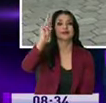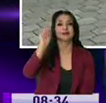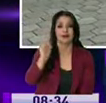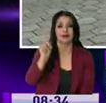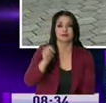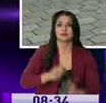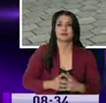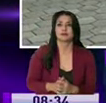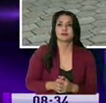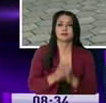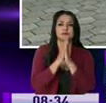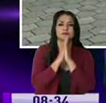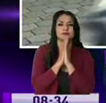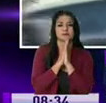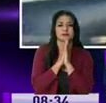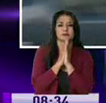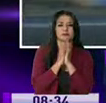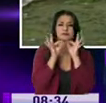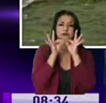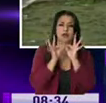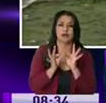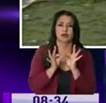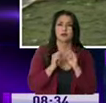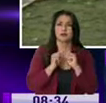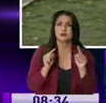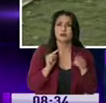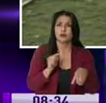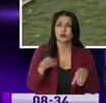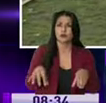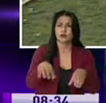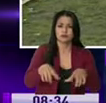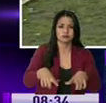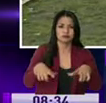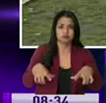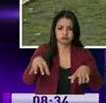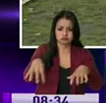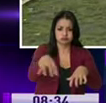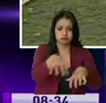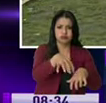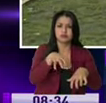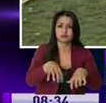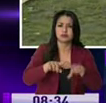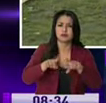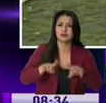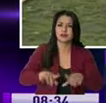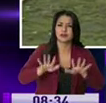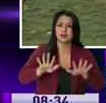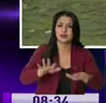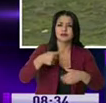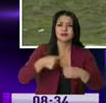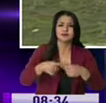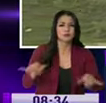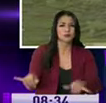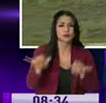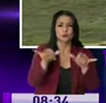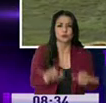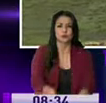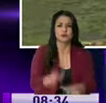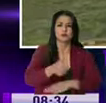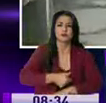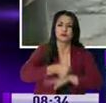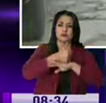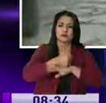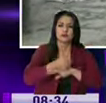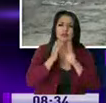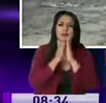las manos solicitan arreglo vial pero grados huecos los huecos y hay muchas zonas de la ciudad de 5º autoridades viales